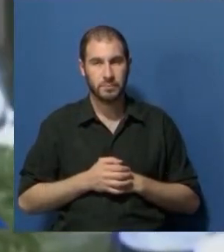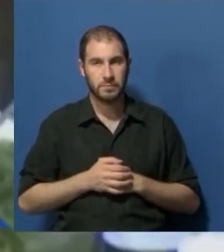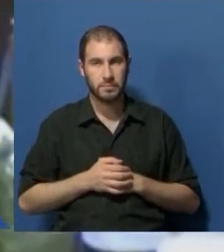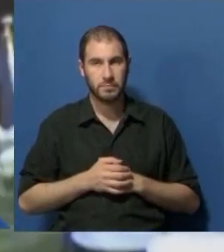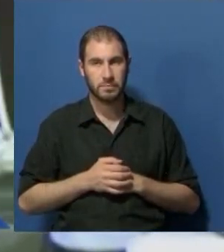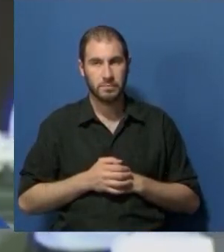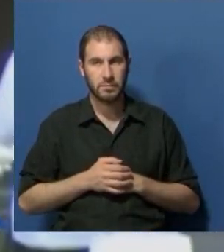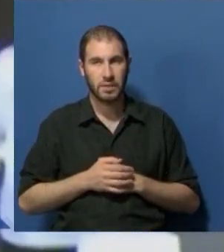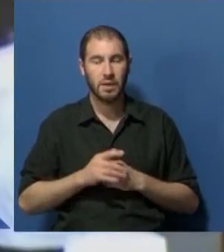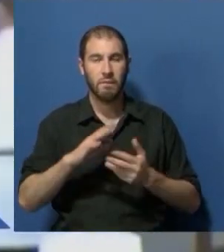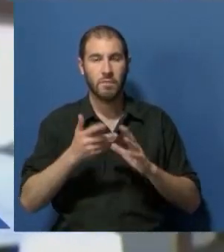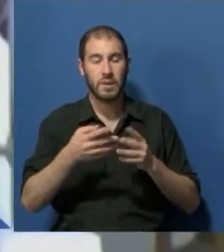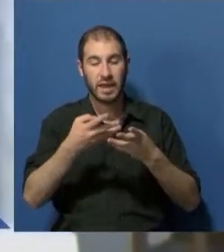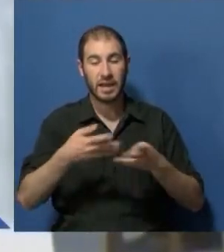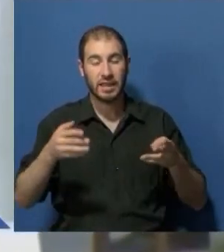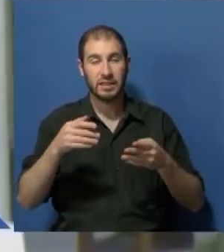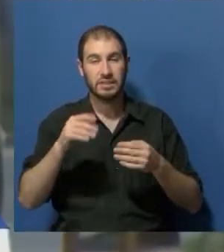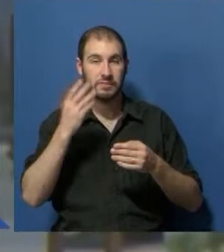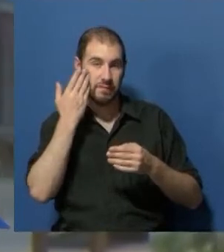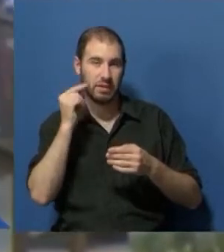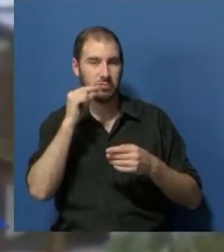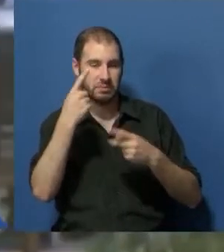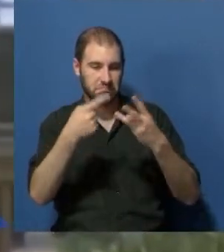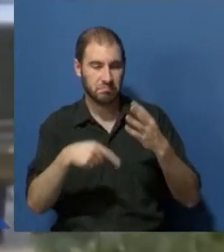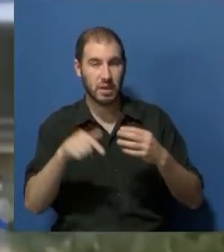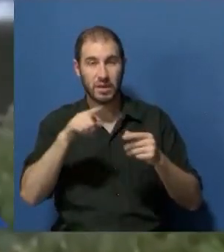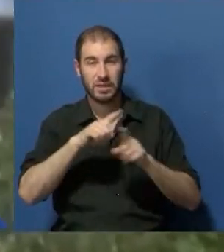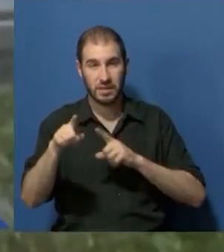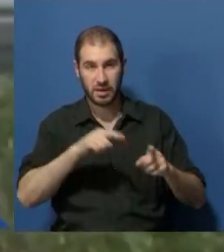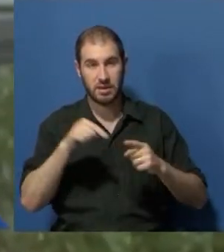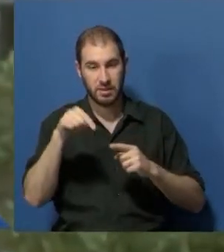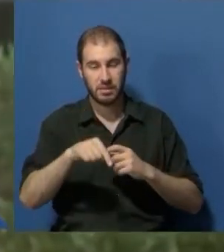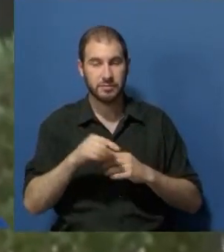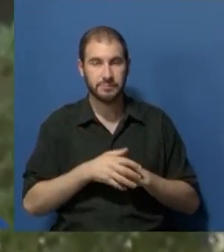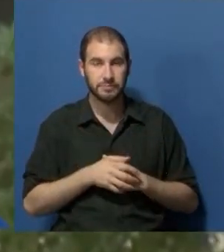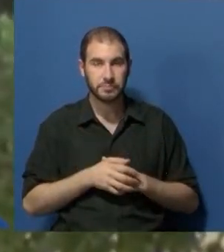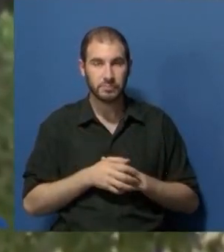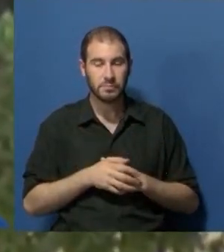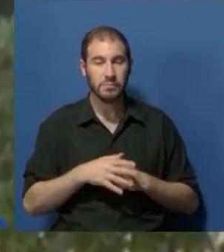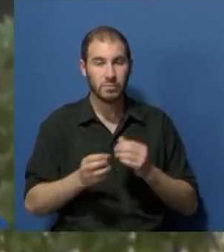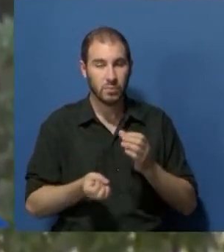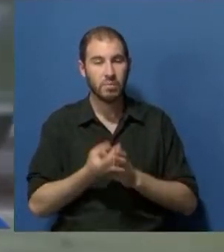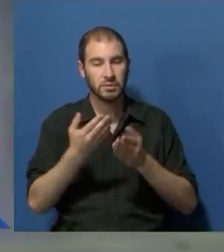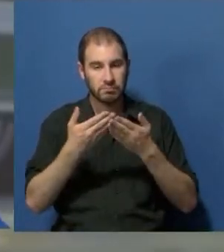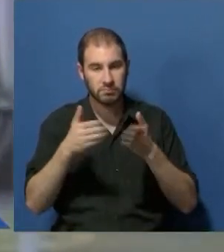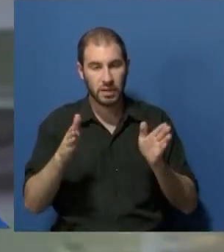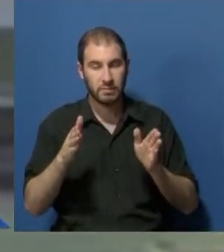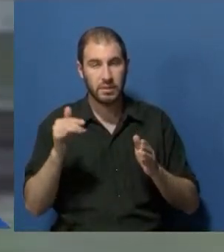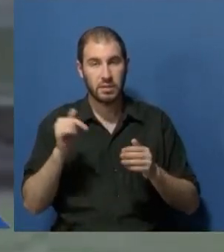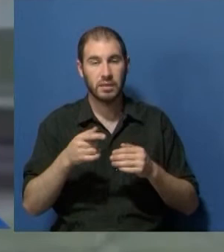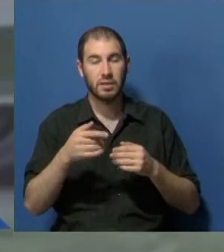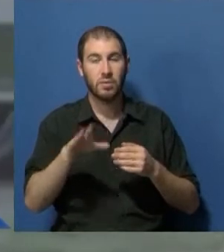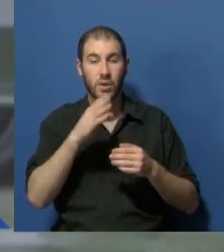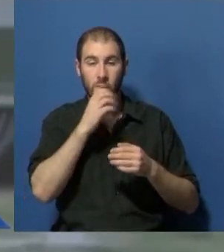un poco cómo las redes sociales, ahora que Internet, digamos, ha empezado a abrirse un poco al